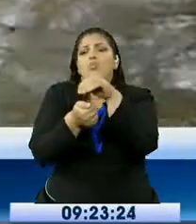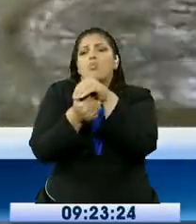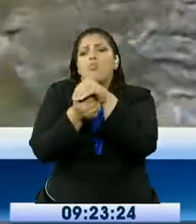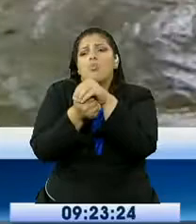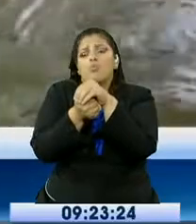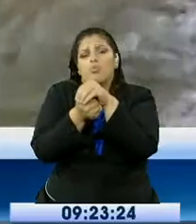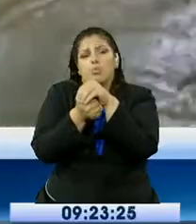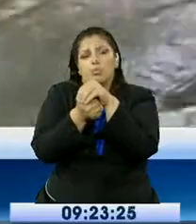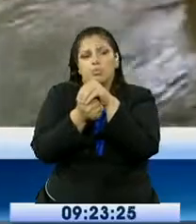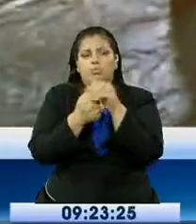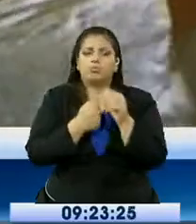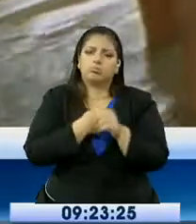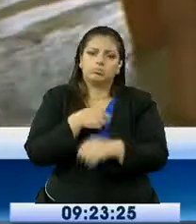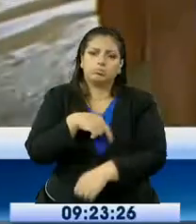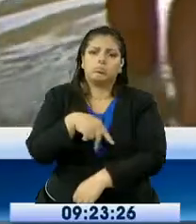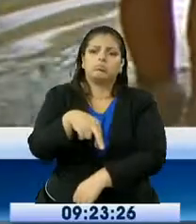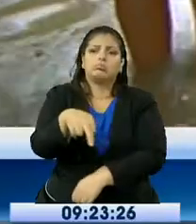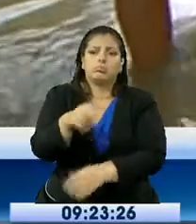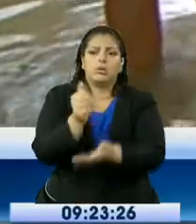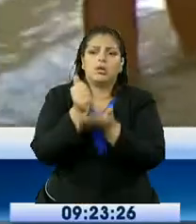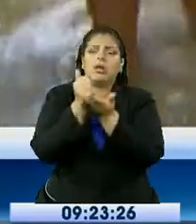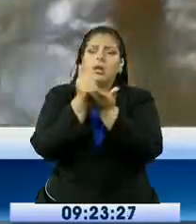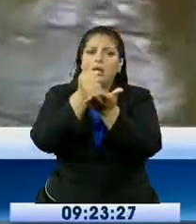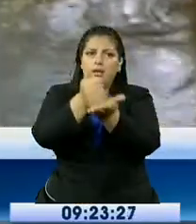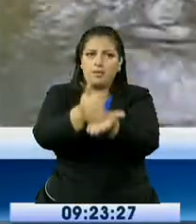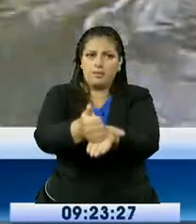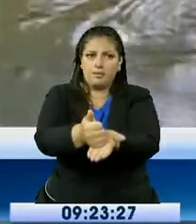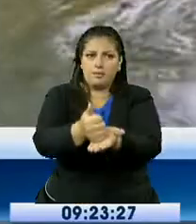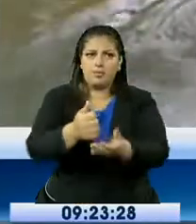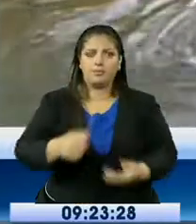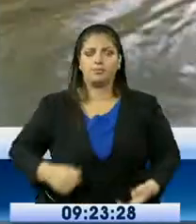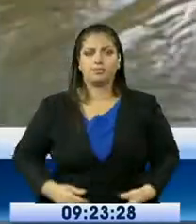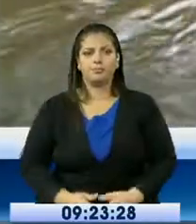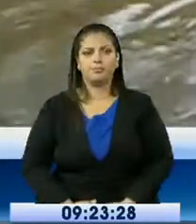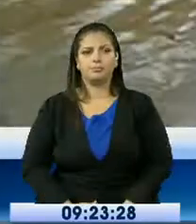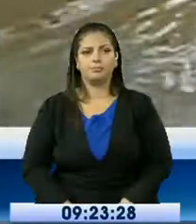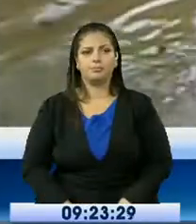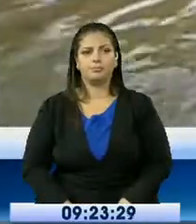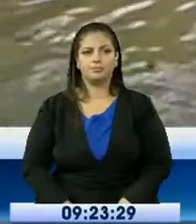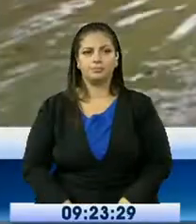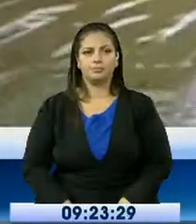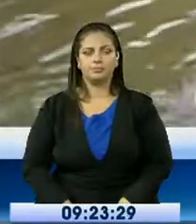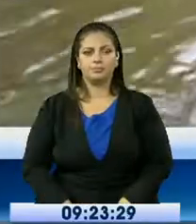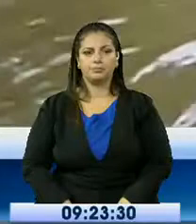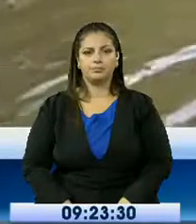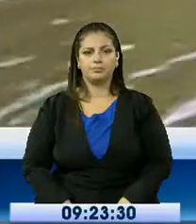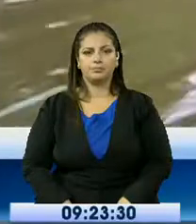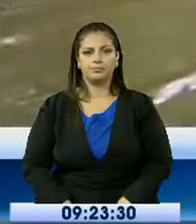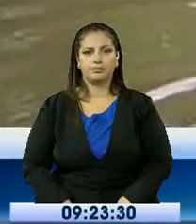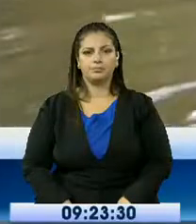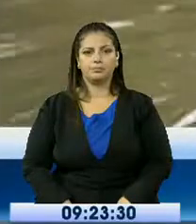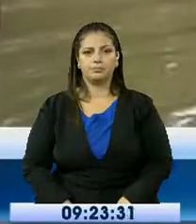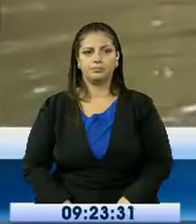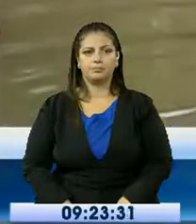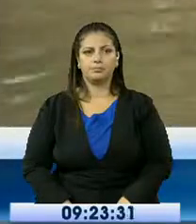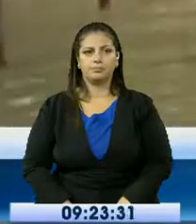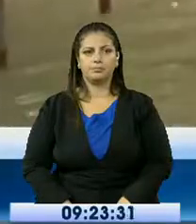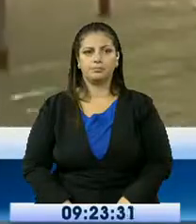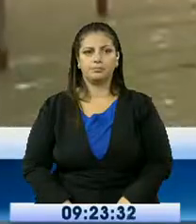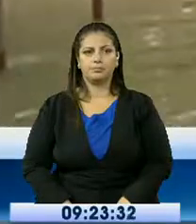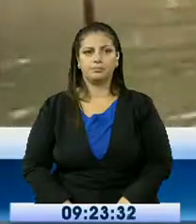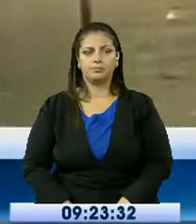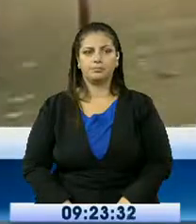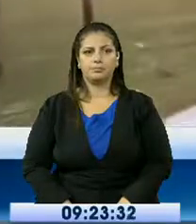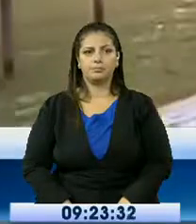porque esto se llena todo. Ya, por eso queremos para que venga ella. Están incluso solicitando, como nos decían,